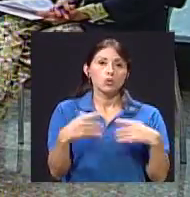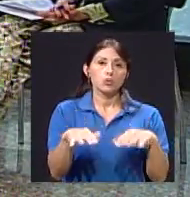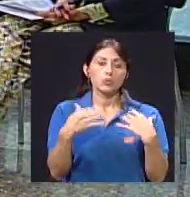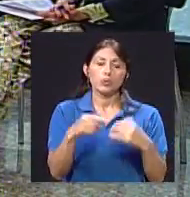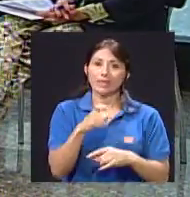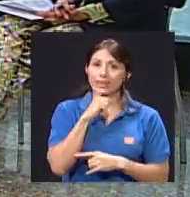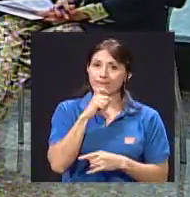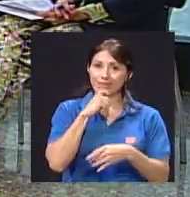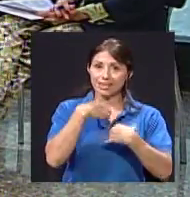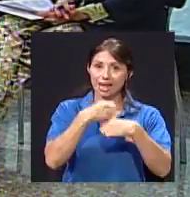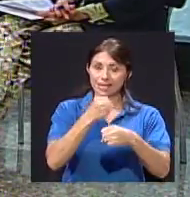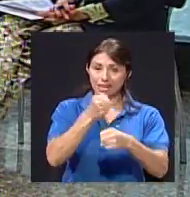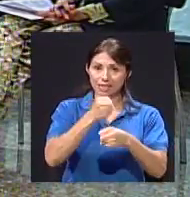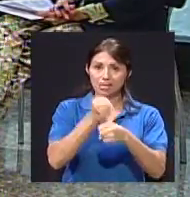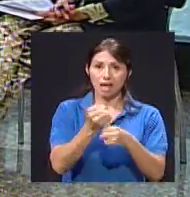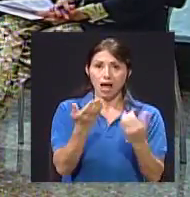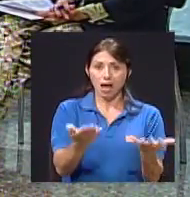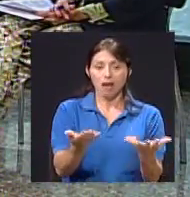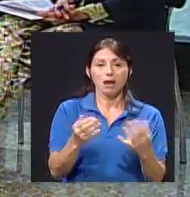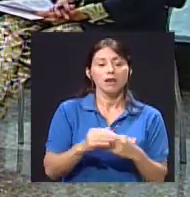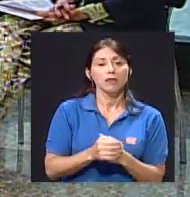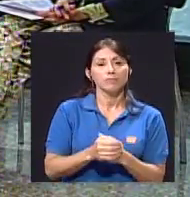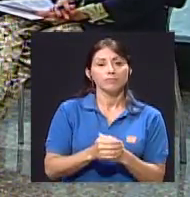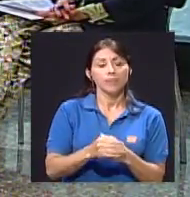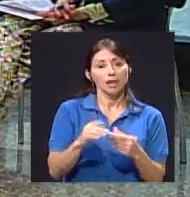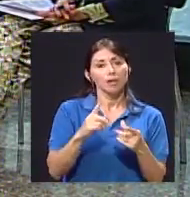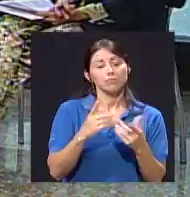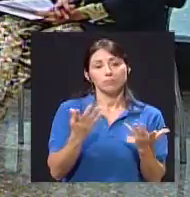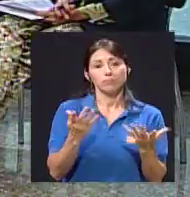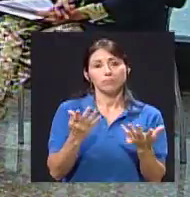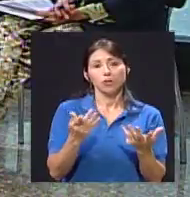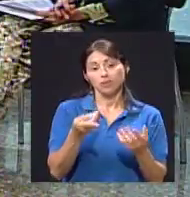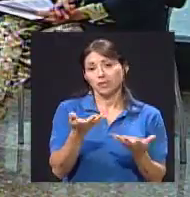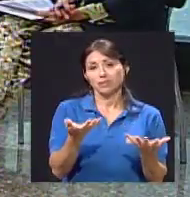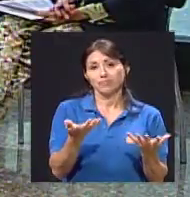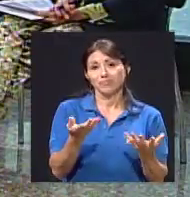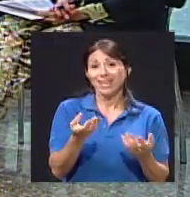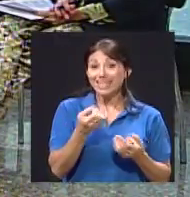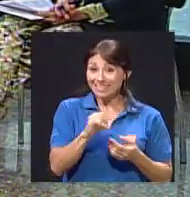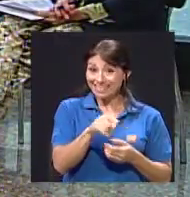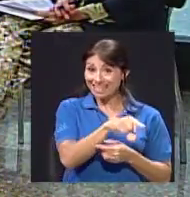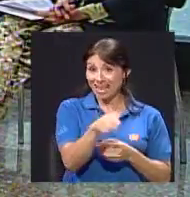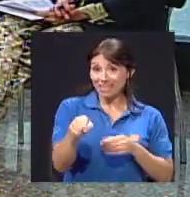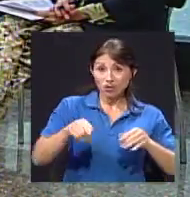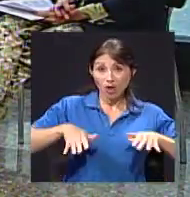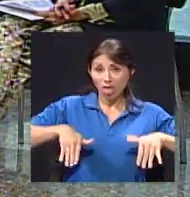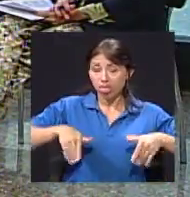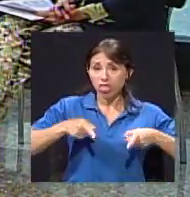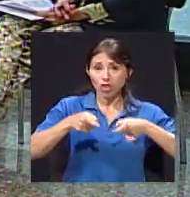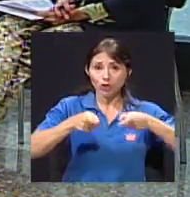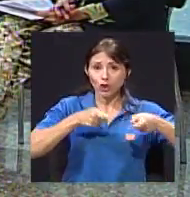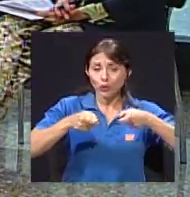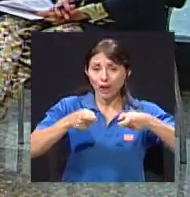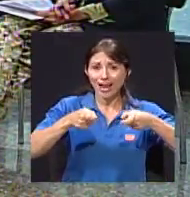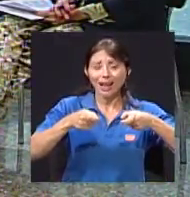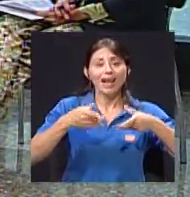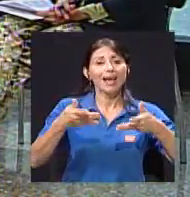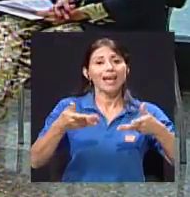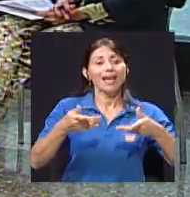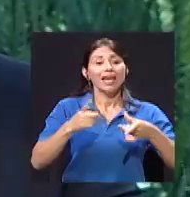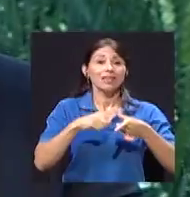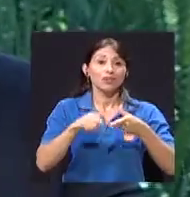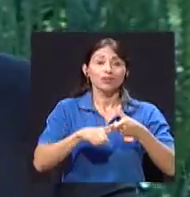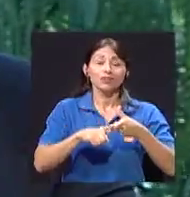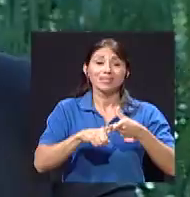Entonces, por supuesto, esto, si no se controlan estos factores, la influencia en la población es